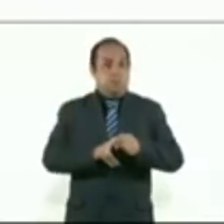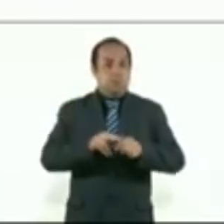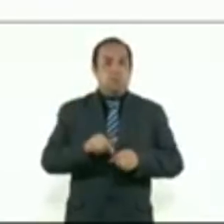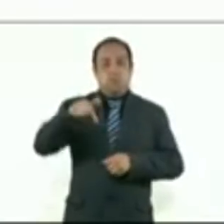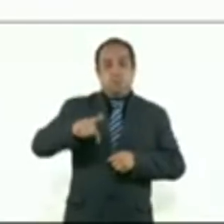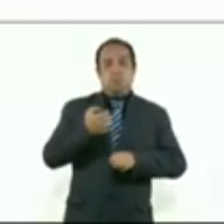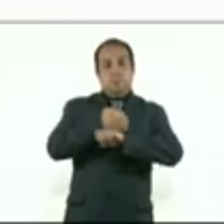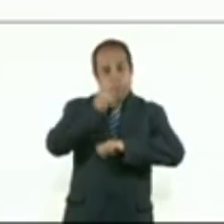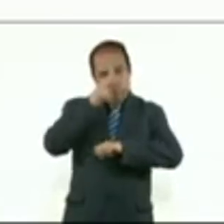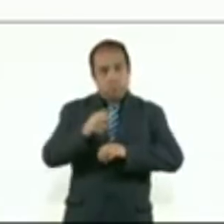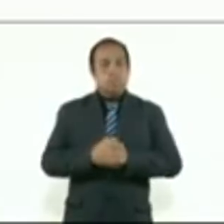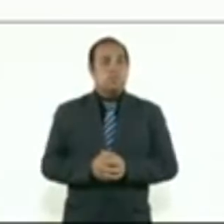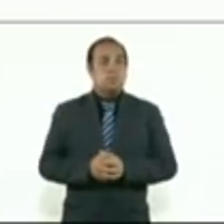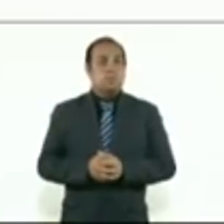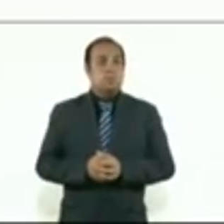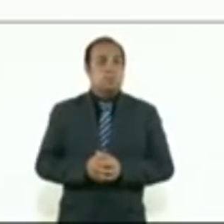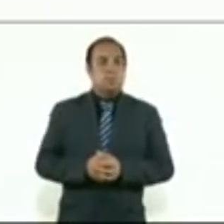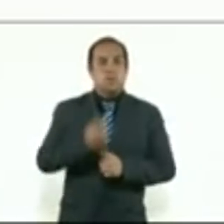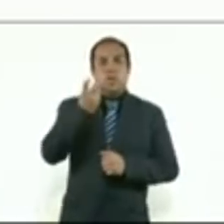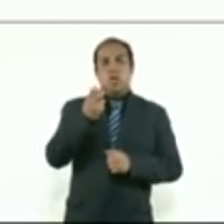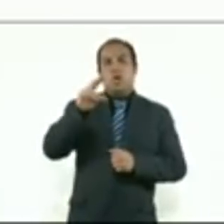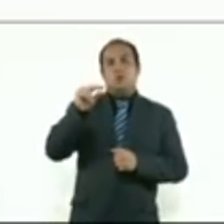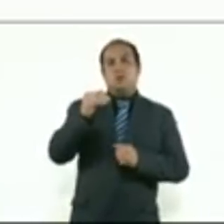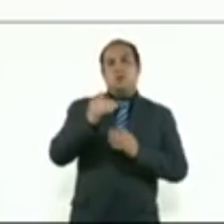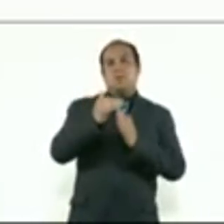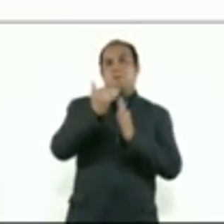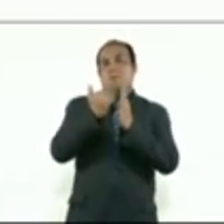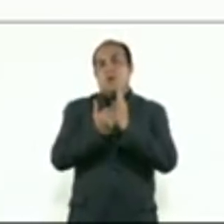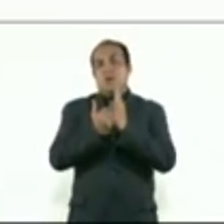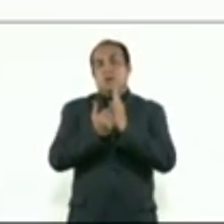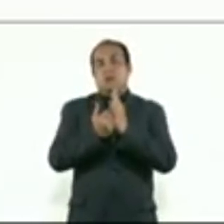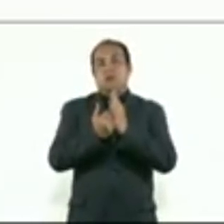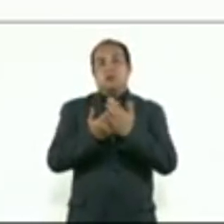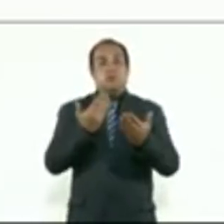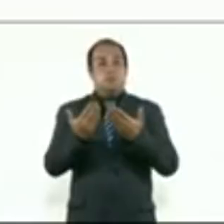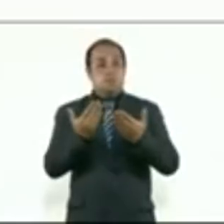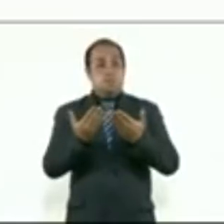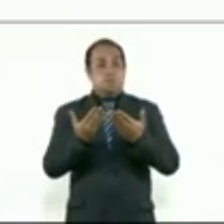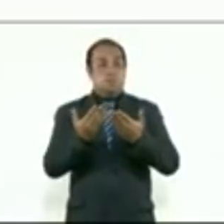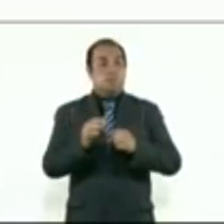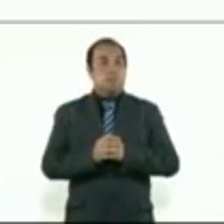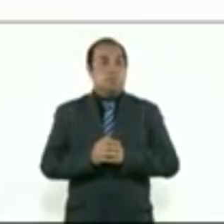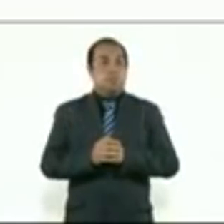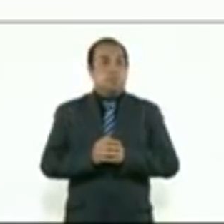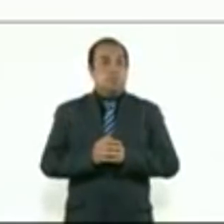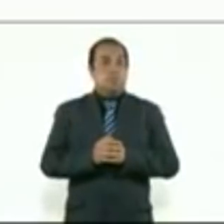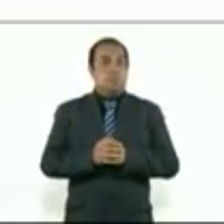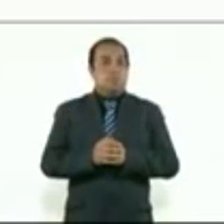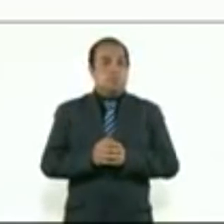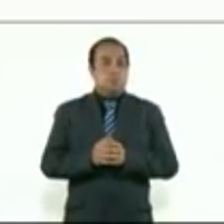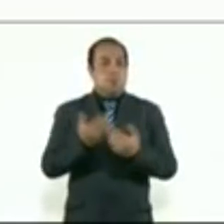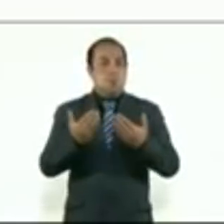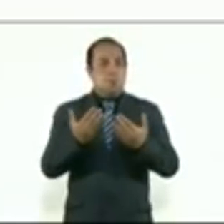en el valle de mexico esto ya es 80 - en números redondos que el mínimo que habíamos visto en el periodo